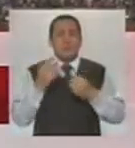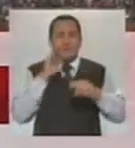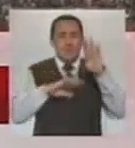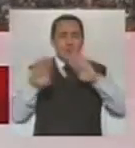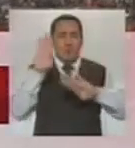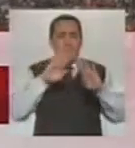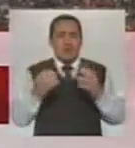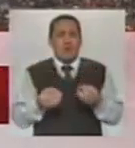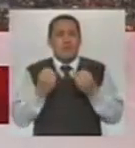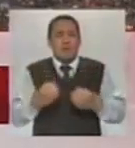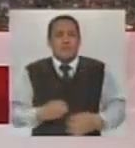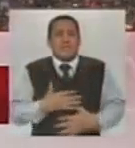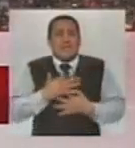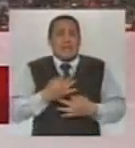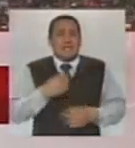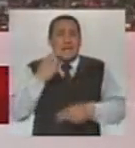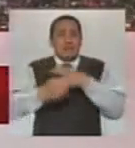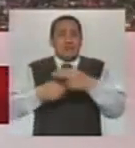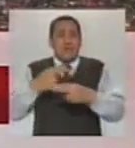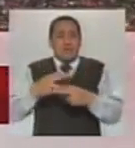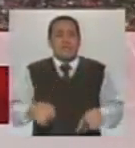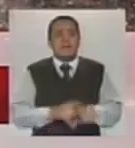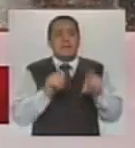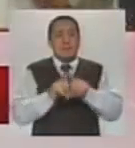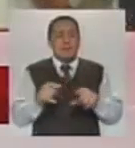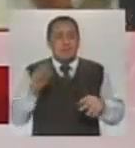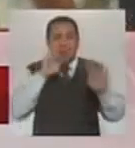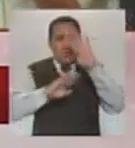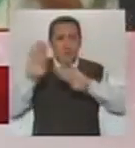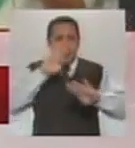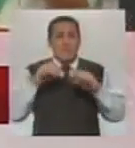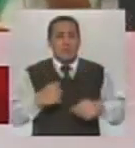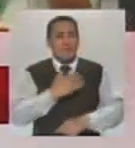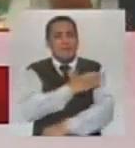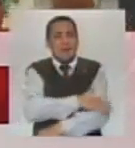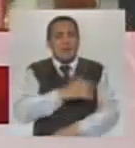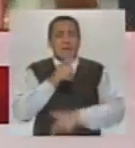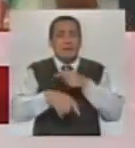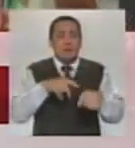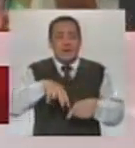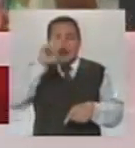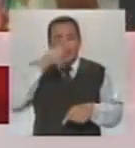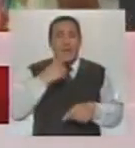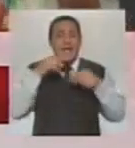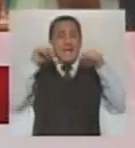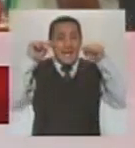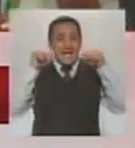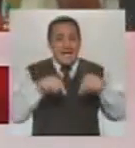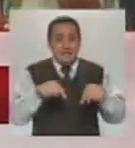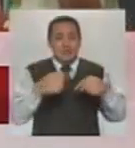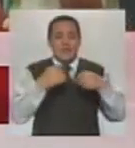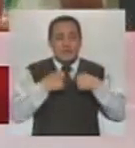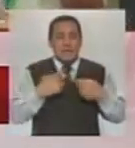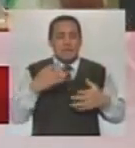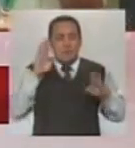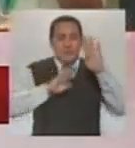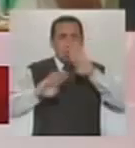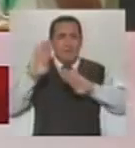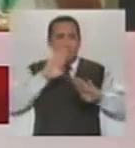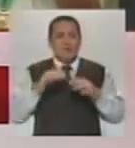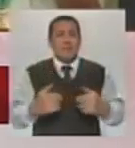preocupados por el interés nacional y preocupados por el bienestar de los peruanos. En eso está función, en eso está nuestra